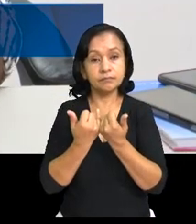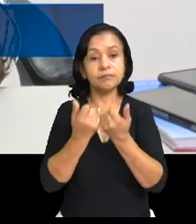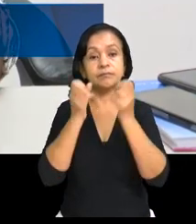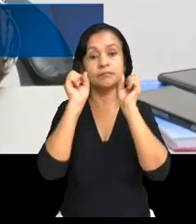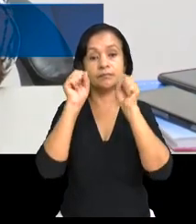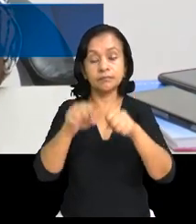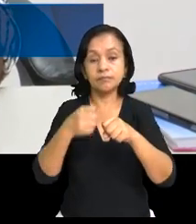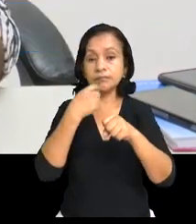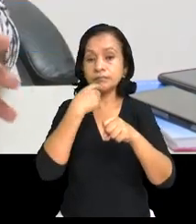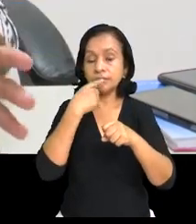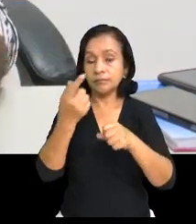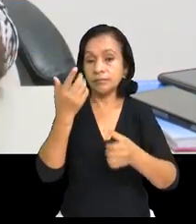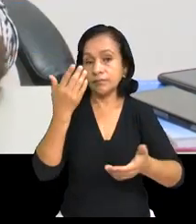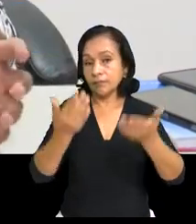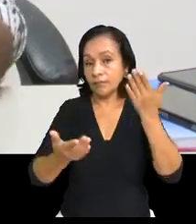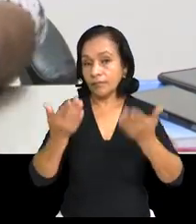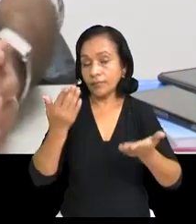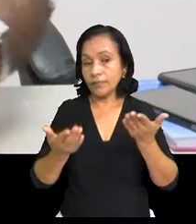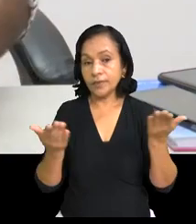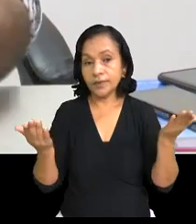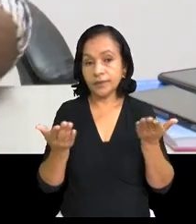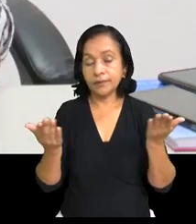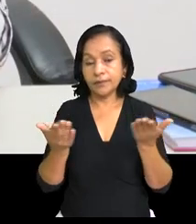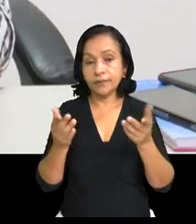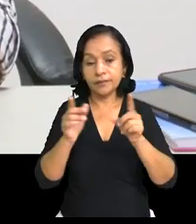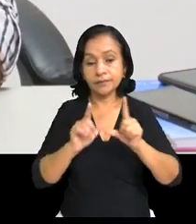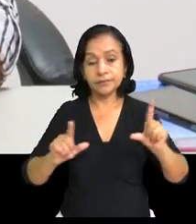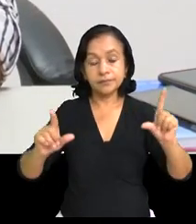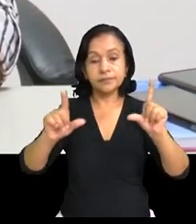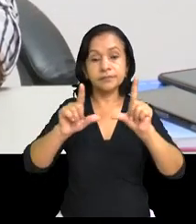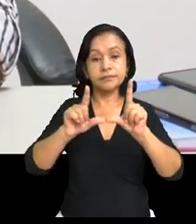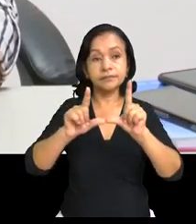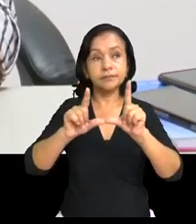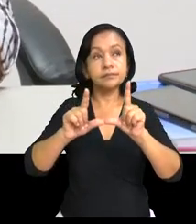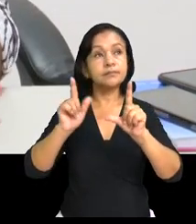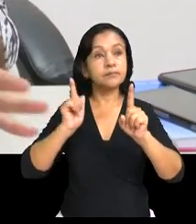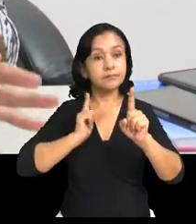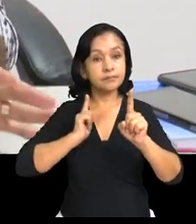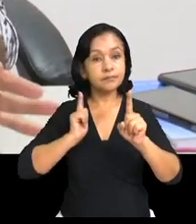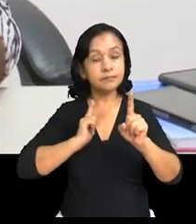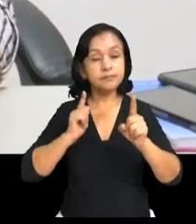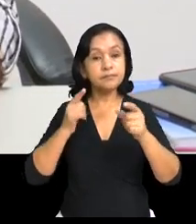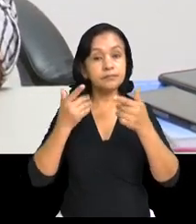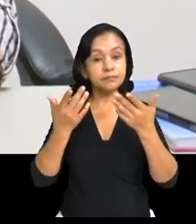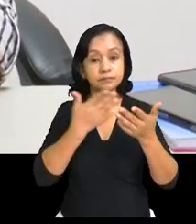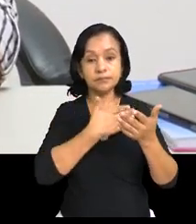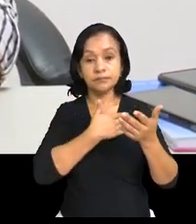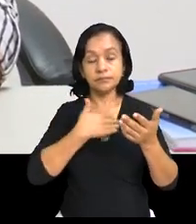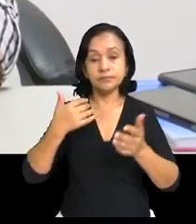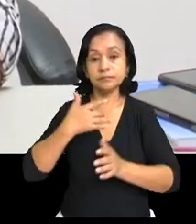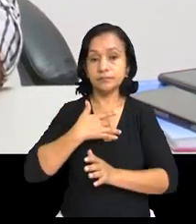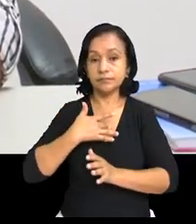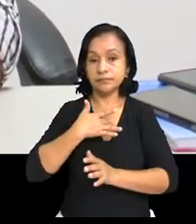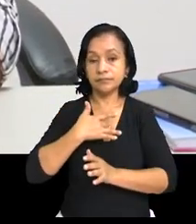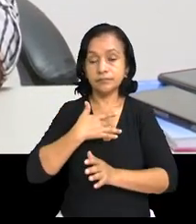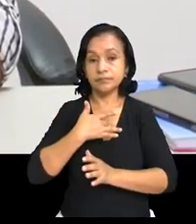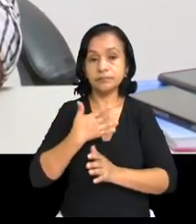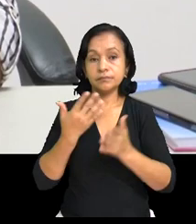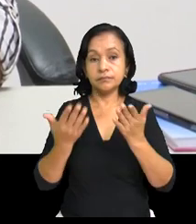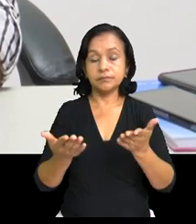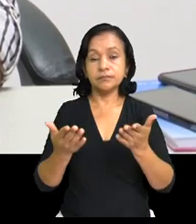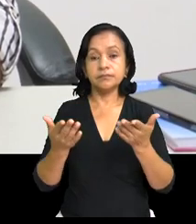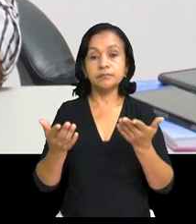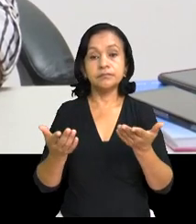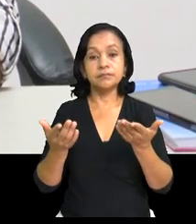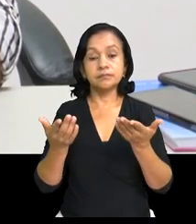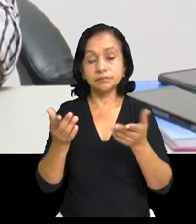podrían, en dependencia de del espacio geográfico, ubicarnos qué es lo que mejor se necesita para